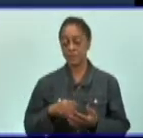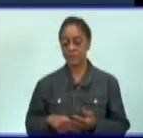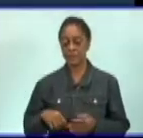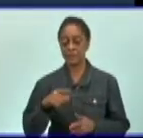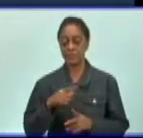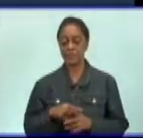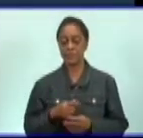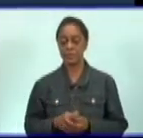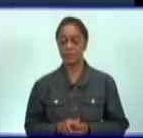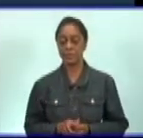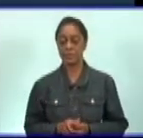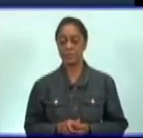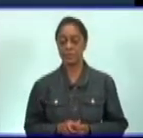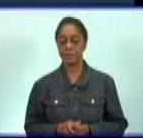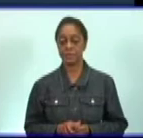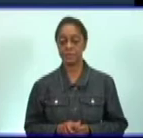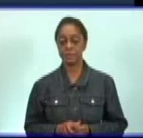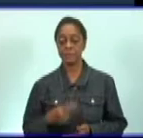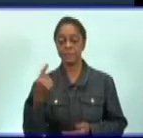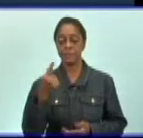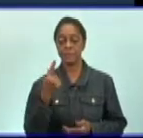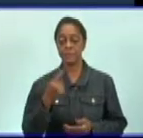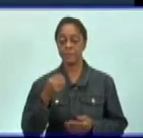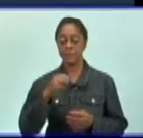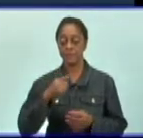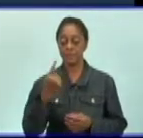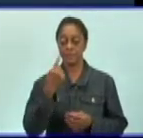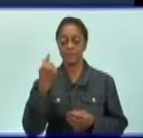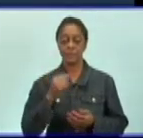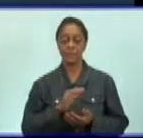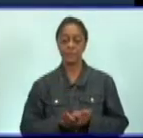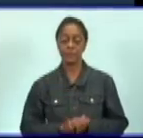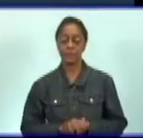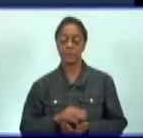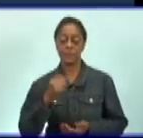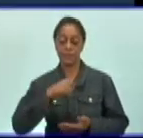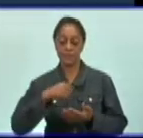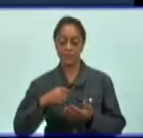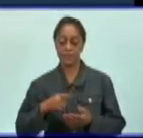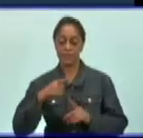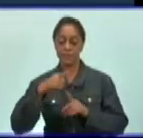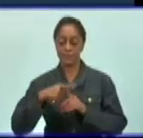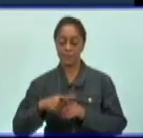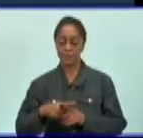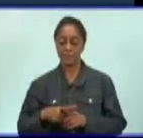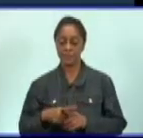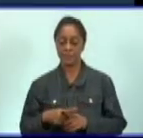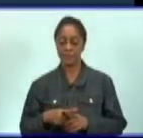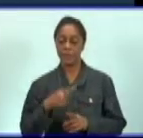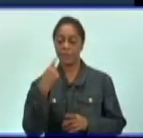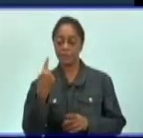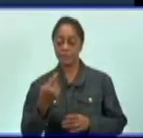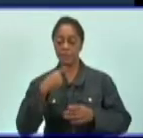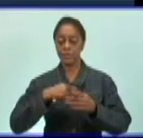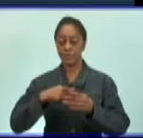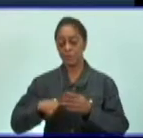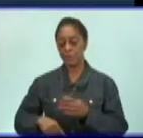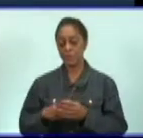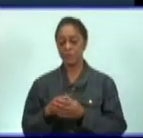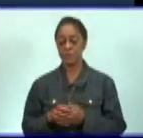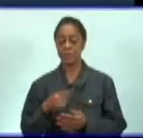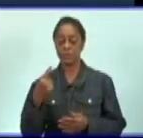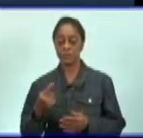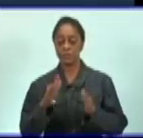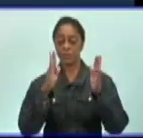la adición. El primer paso o número uno, escribe los sumandos uno debajo del otro como